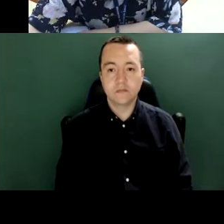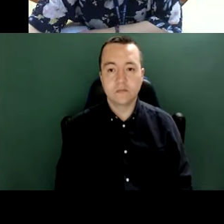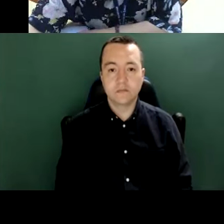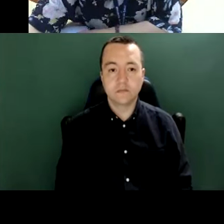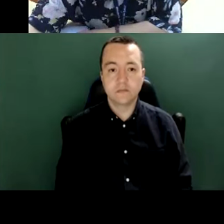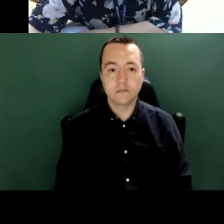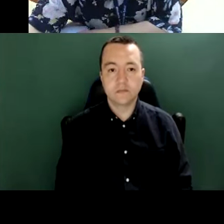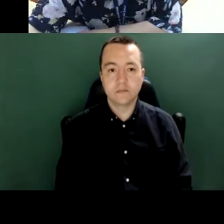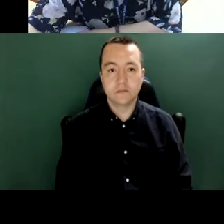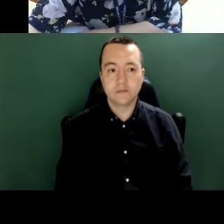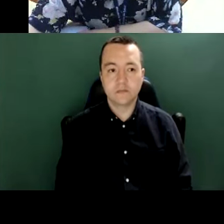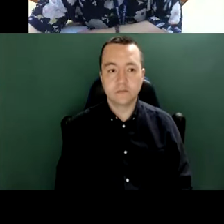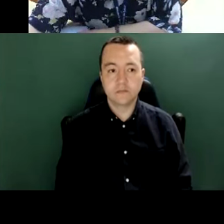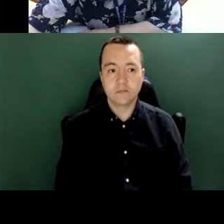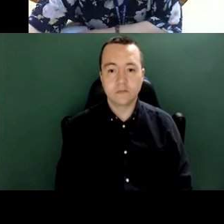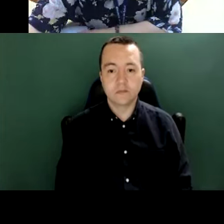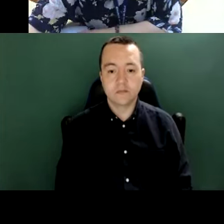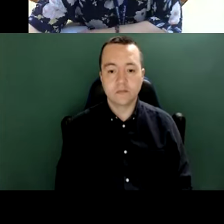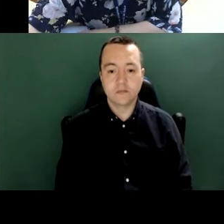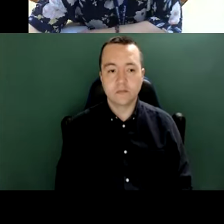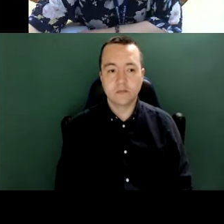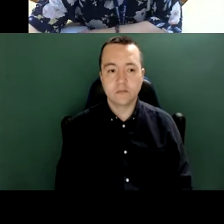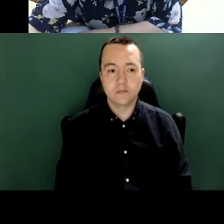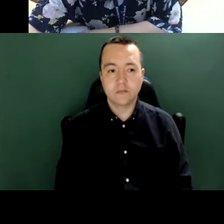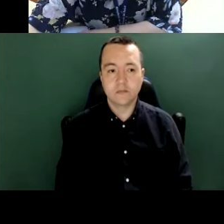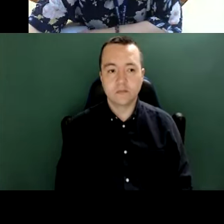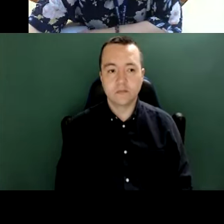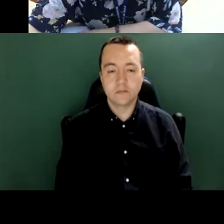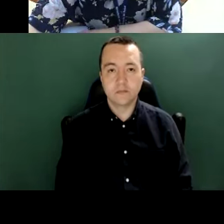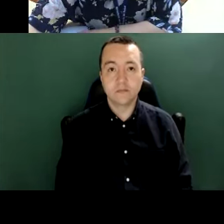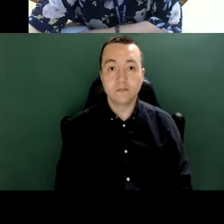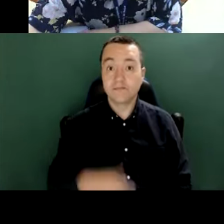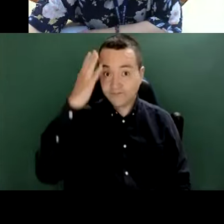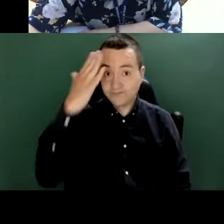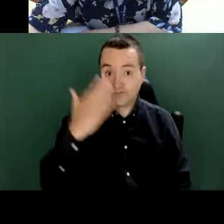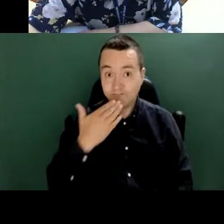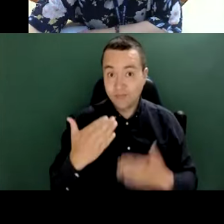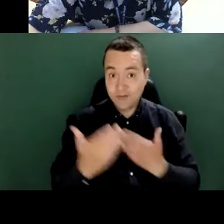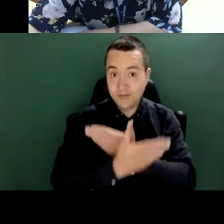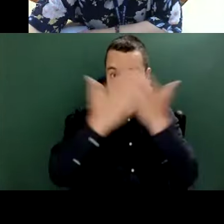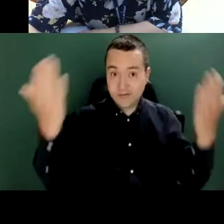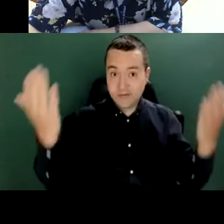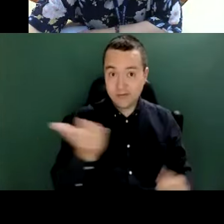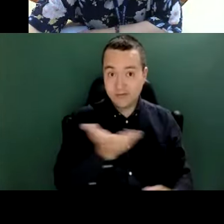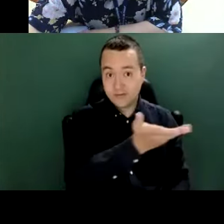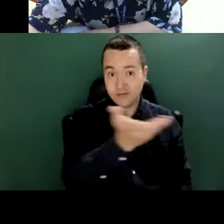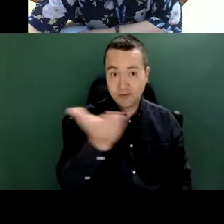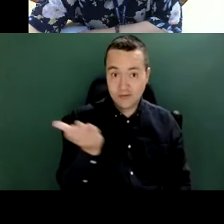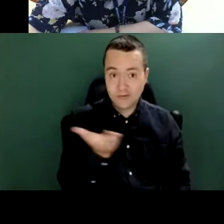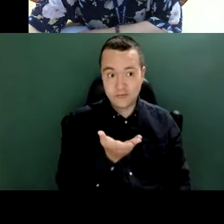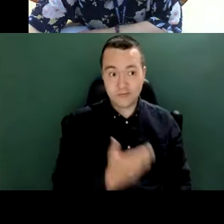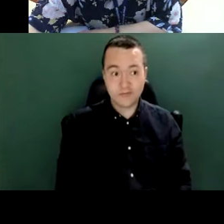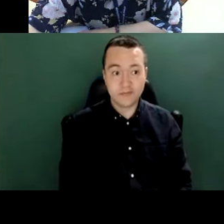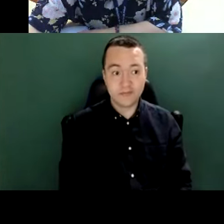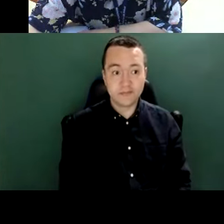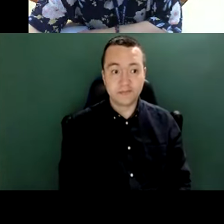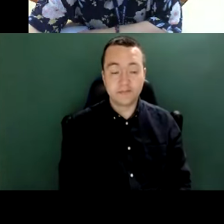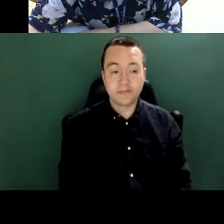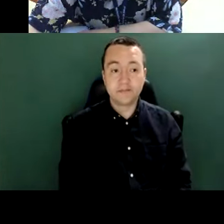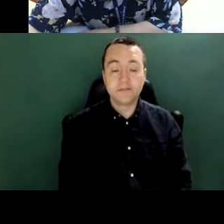Ania, the floor is yours. We're broadcasting. Muy buenos días a todos. Ania, la sala es tuya. Estamos en vivo. Este